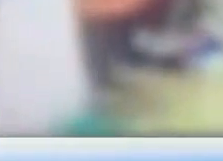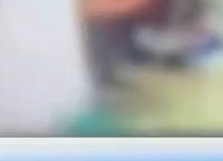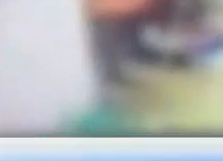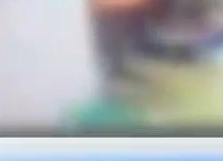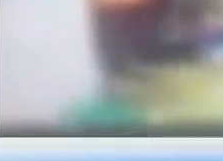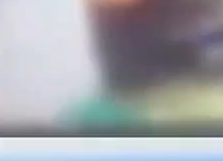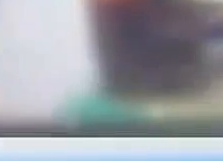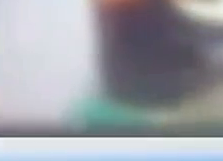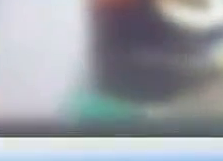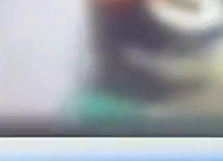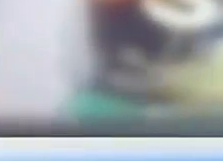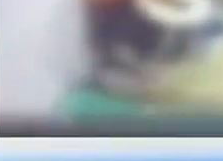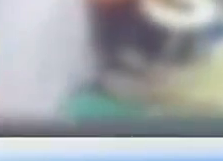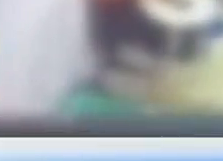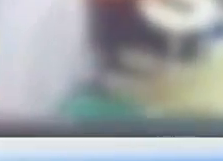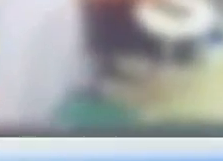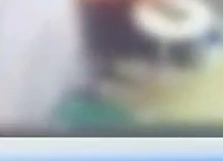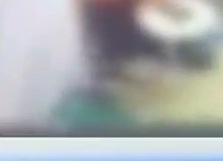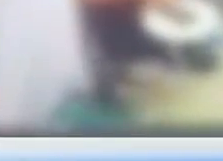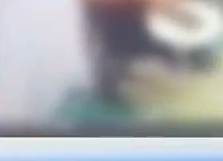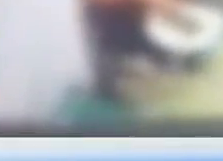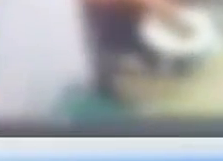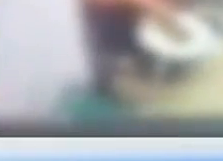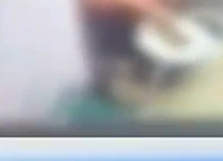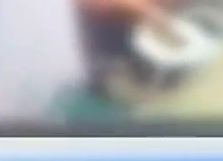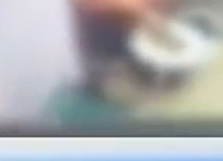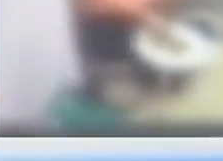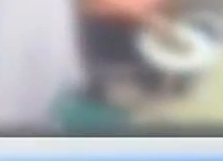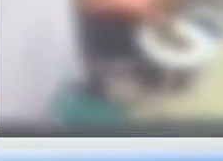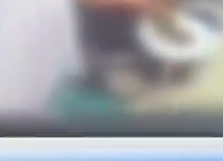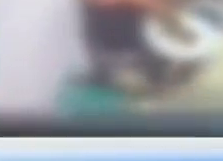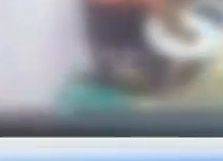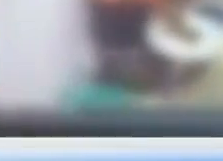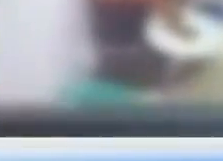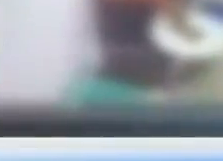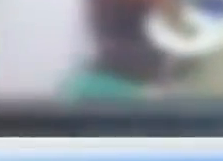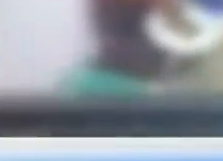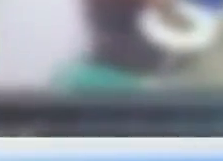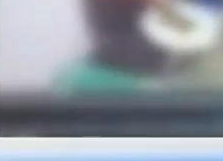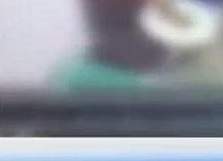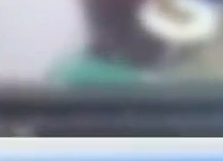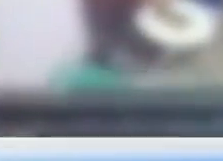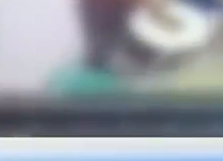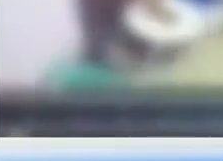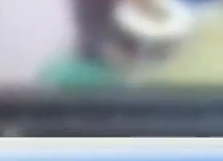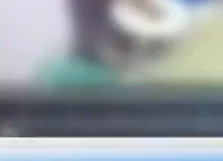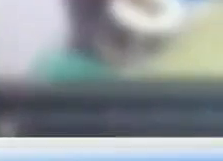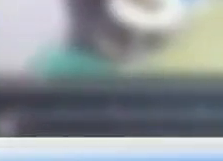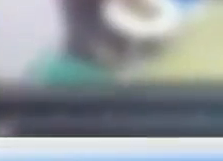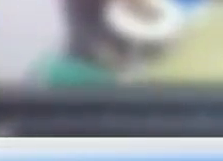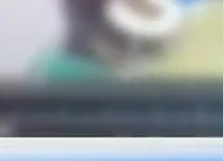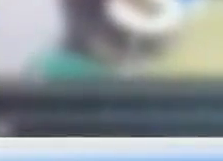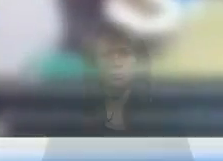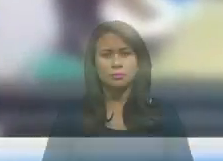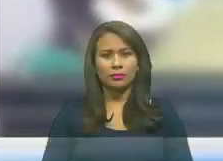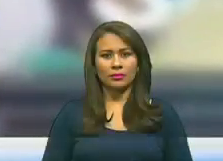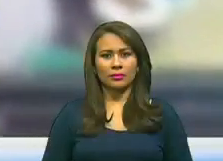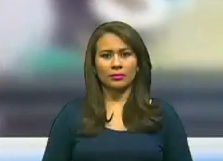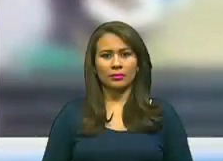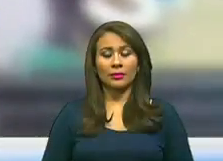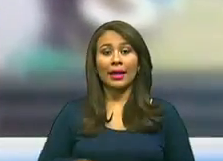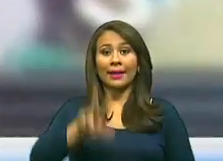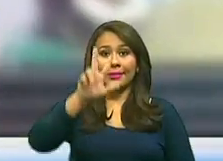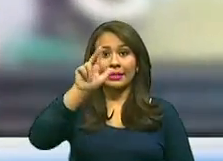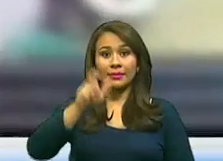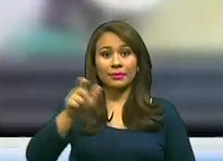Este video muestra el preciso momento en el que tres sujetos, con armas de fuego en mano, ingresan hasta la Casa del Confite,